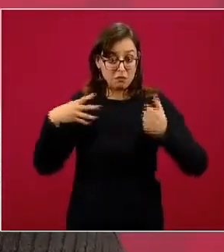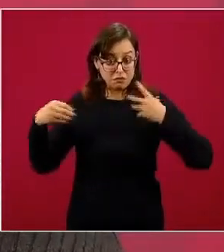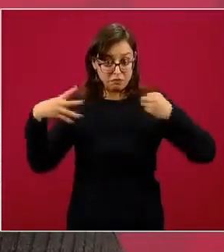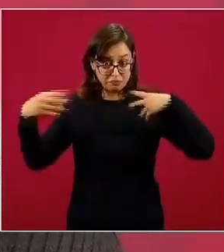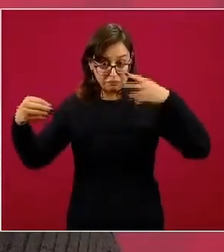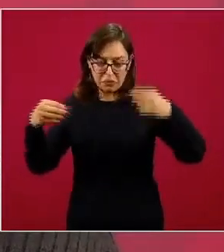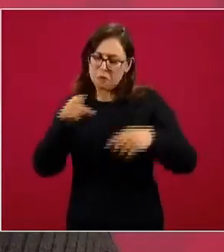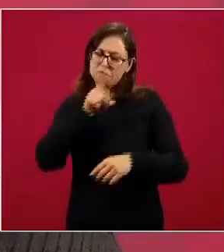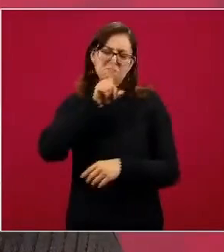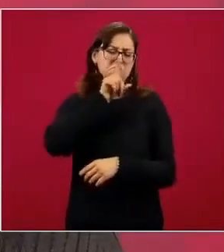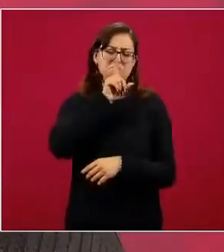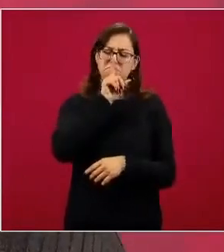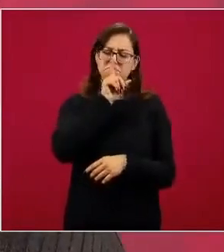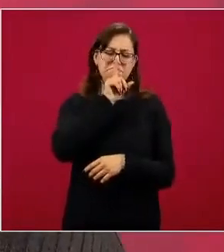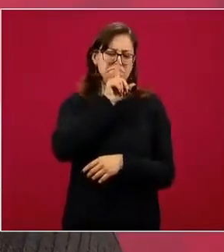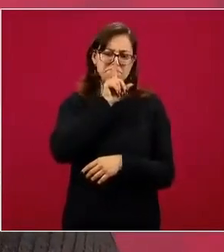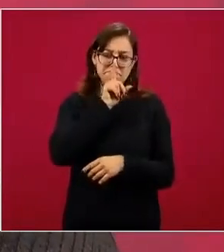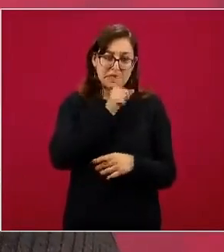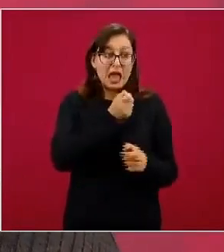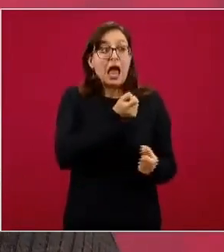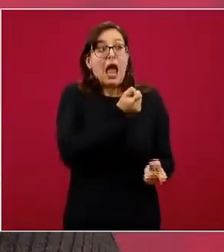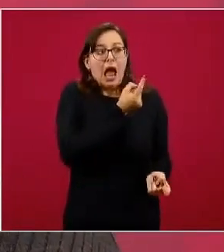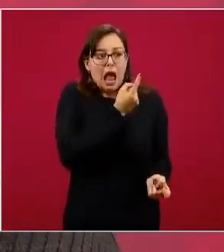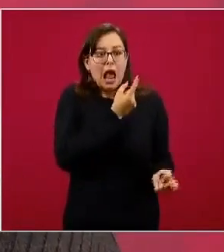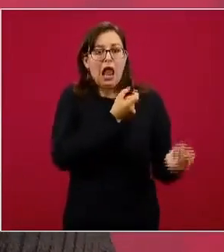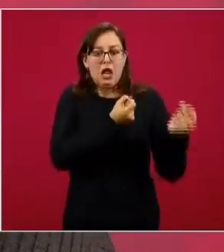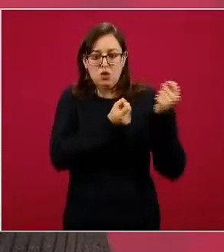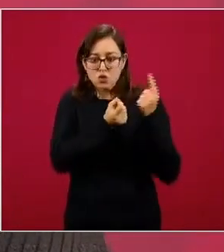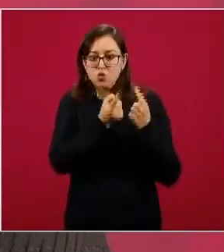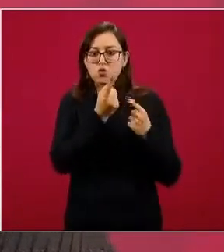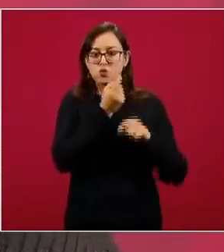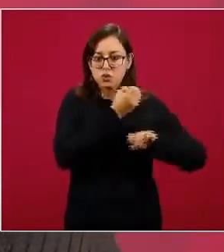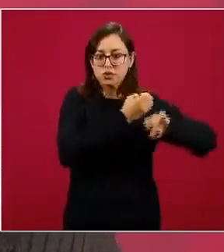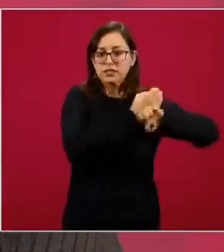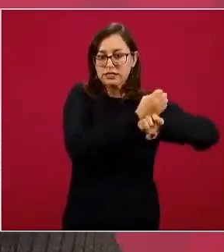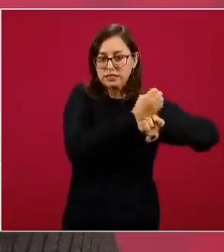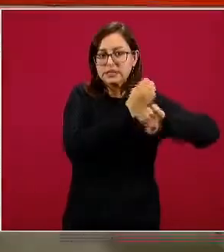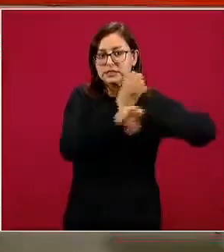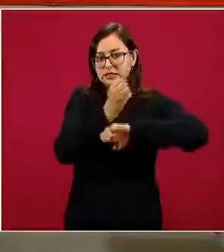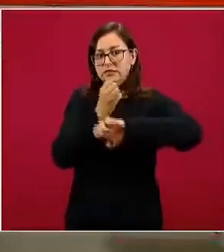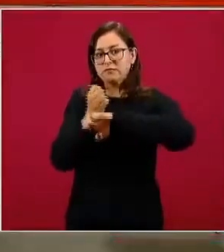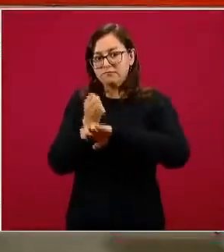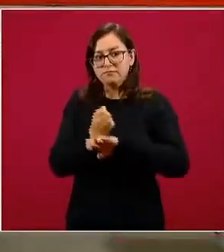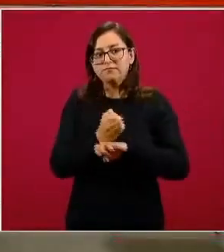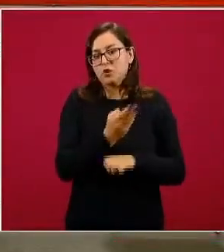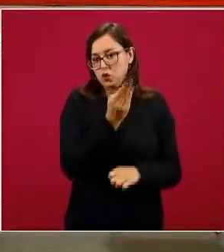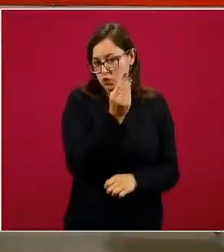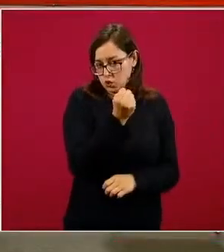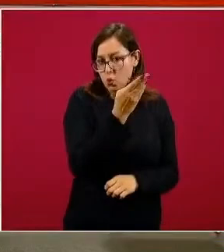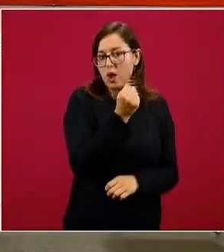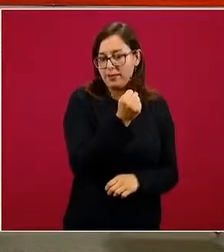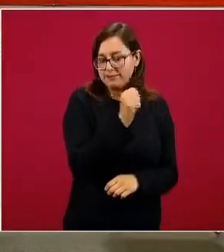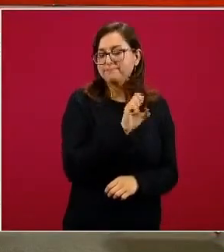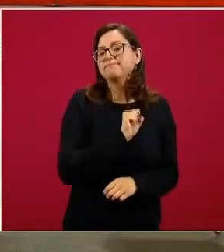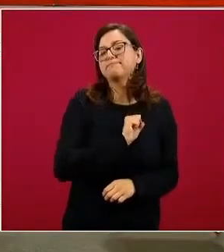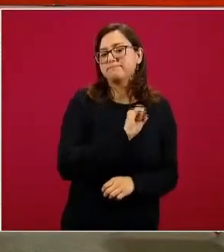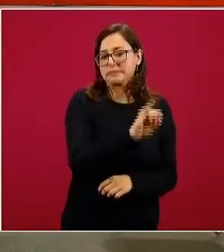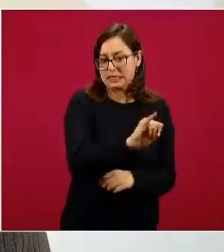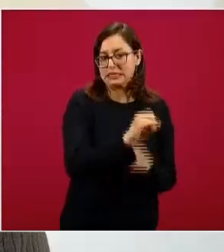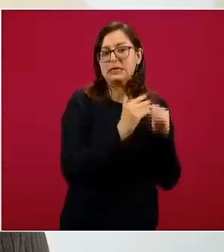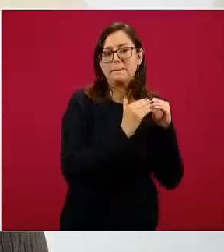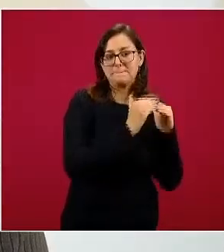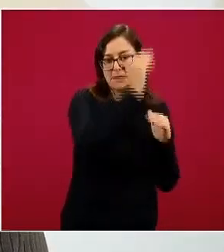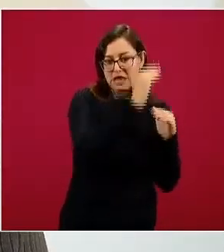rebrote nacional. Tenemos sí incrementos que se ven en las curvas epidémicas de 9 entidades